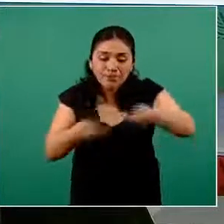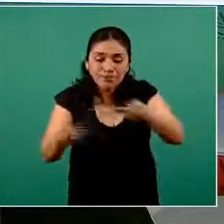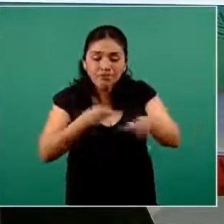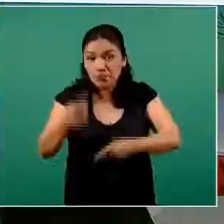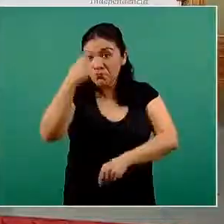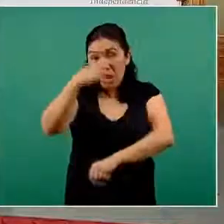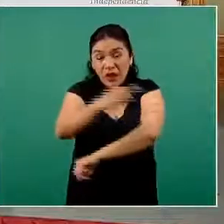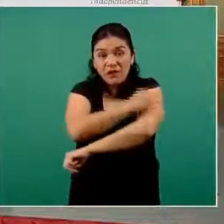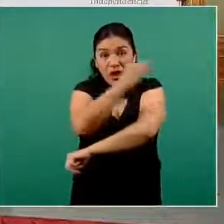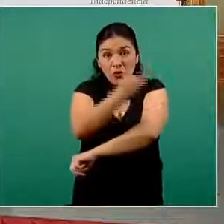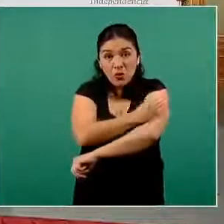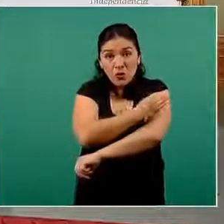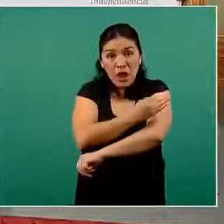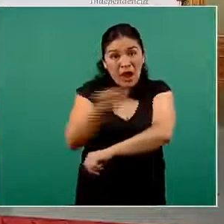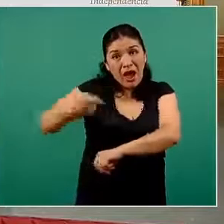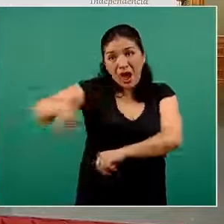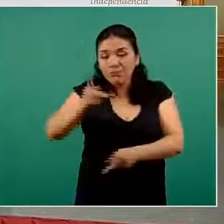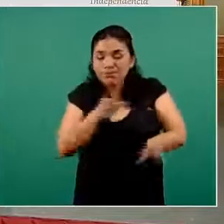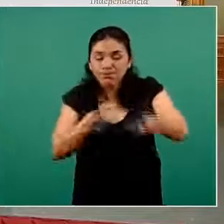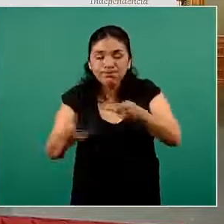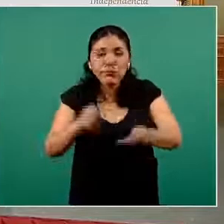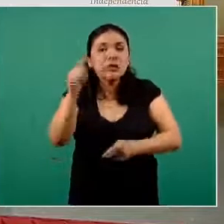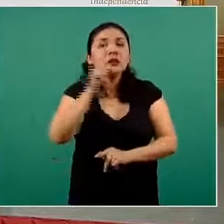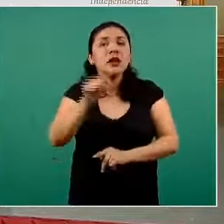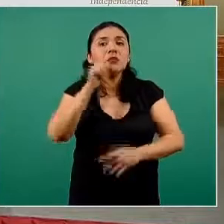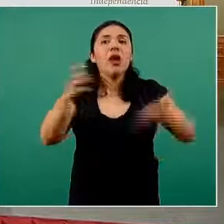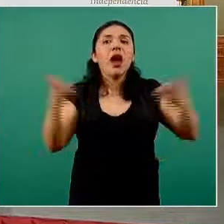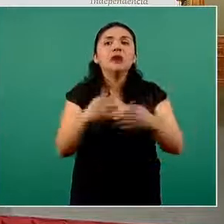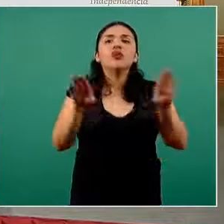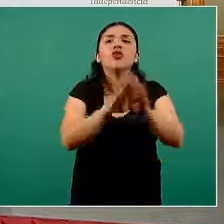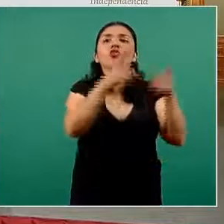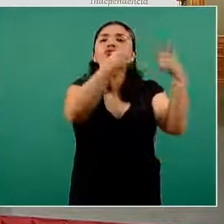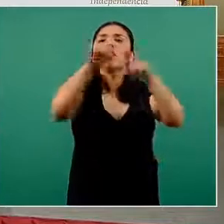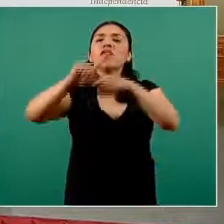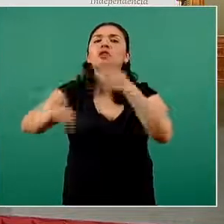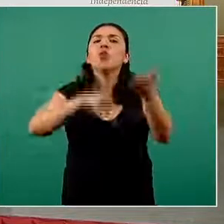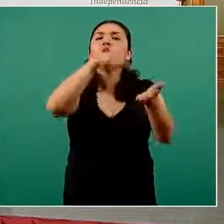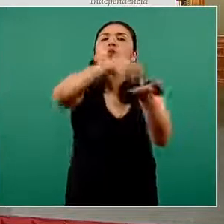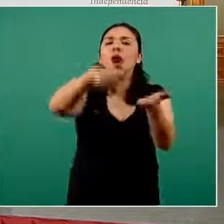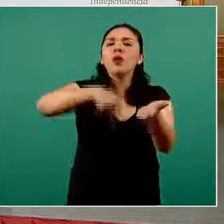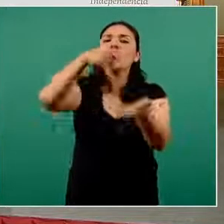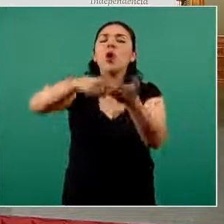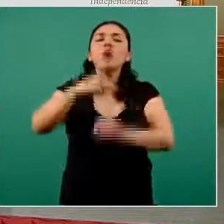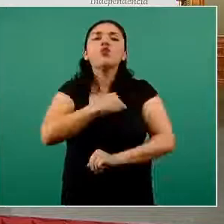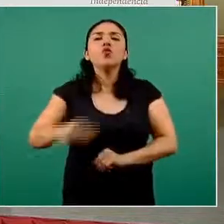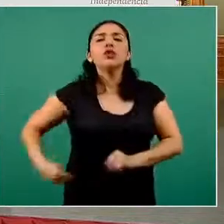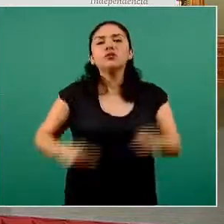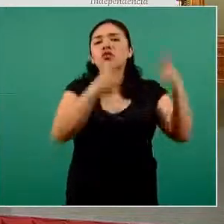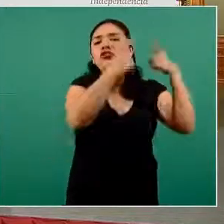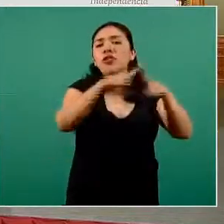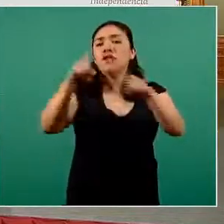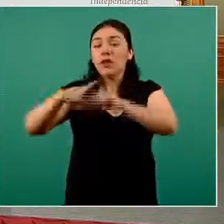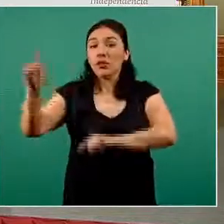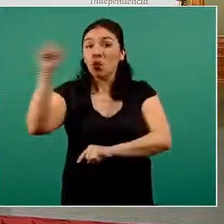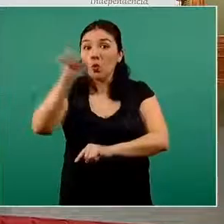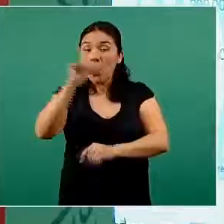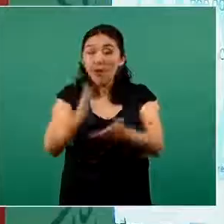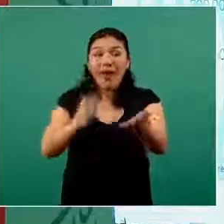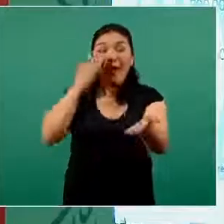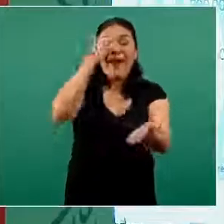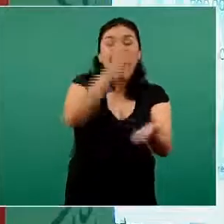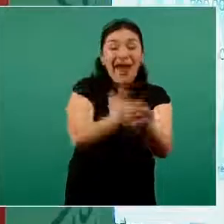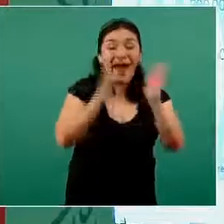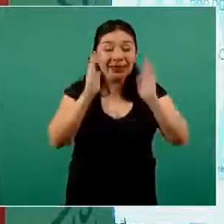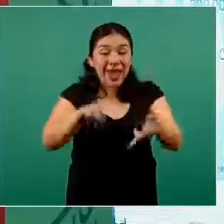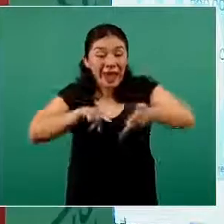de la vacunación se van haciendo en distintos territorios, en distintos municipios, y una vez que se llega al municipio se